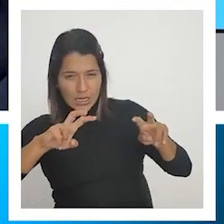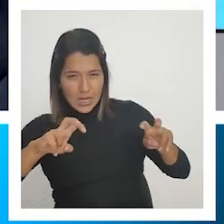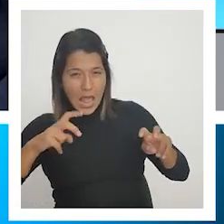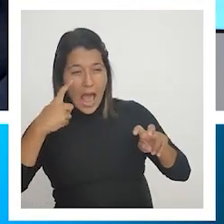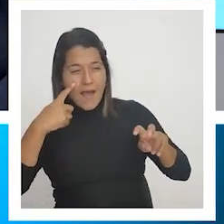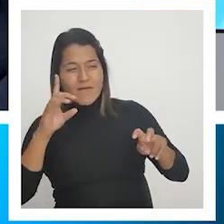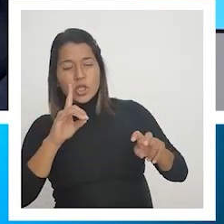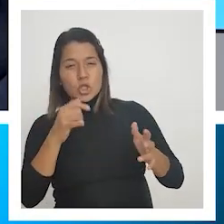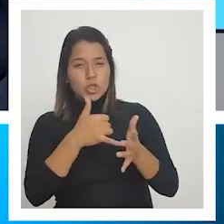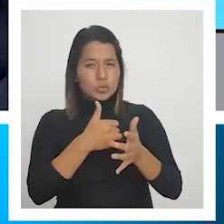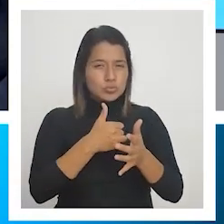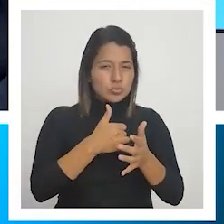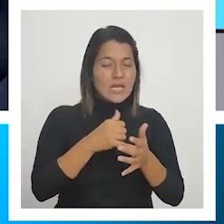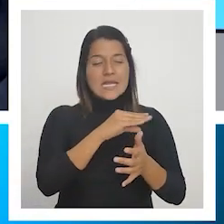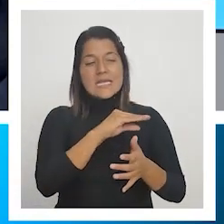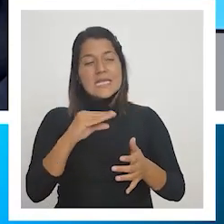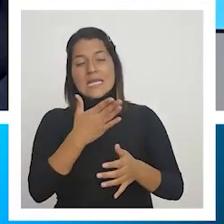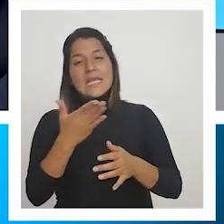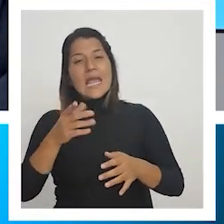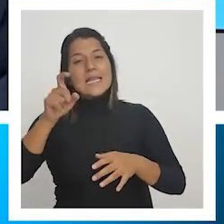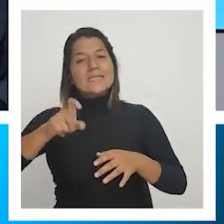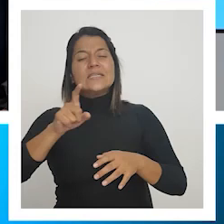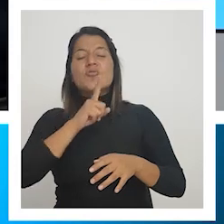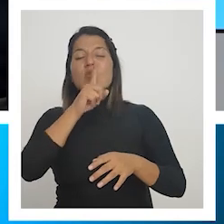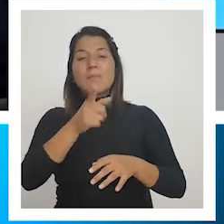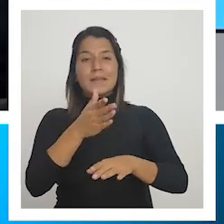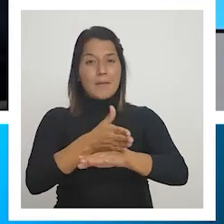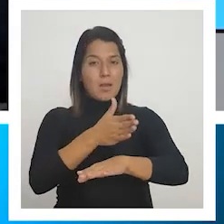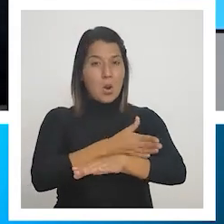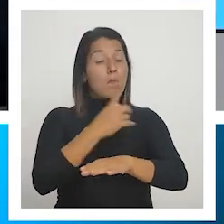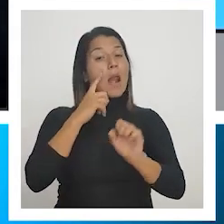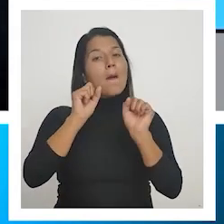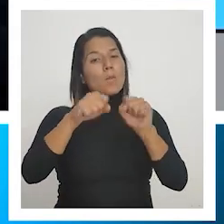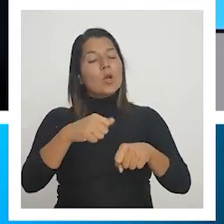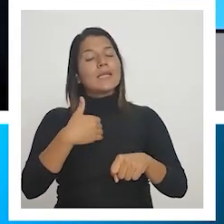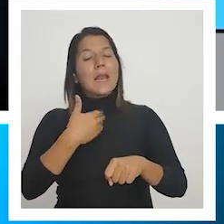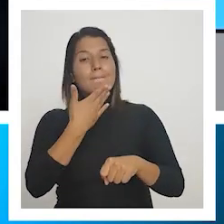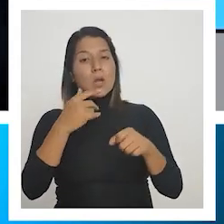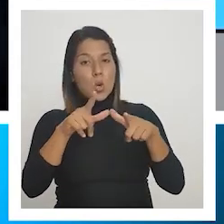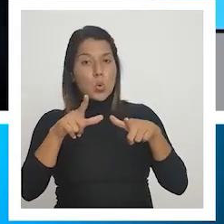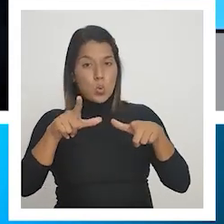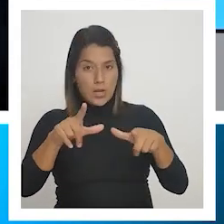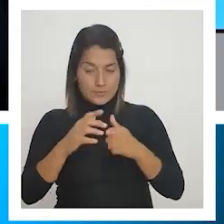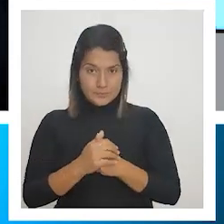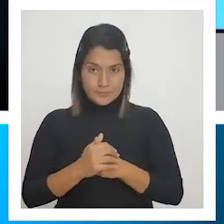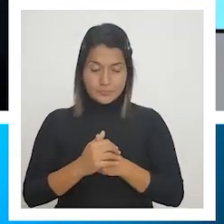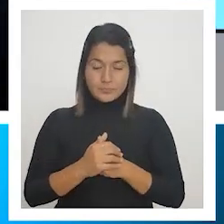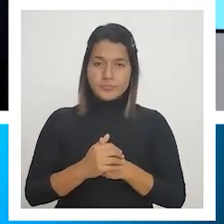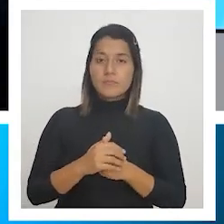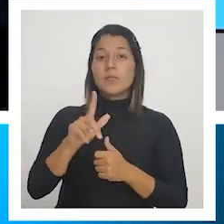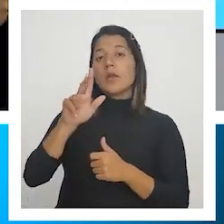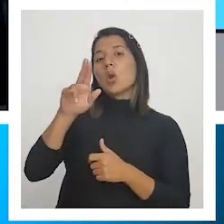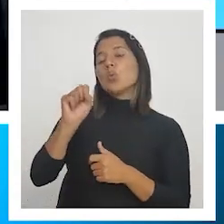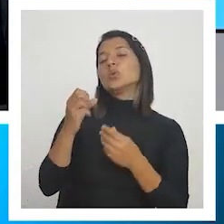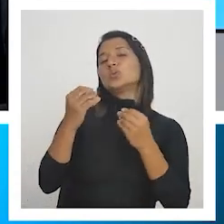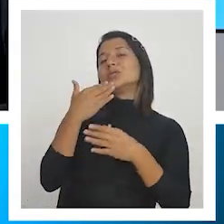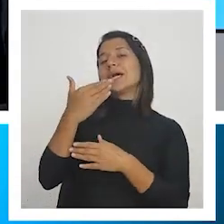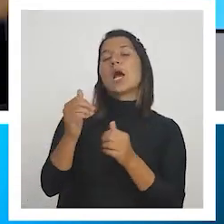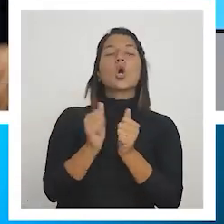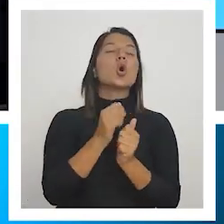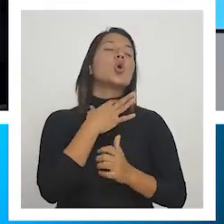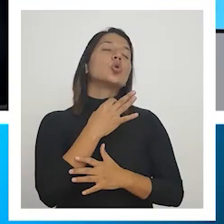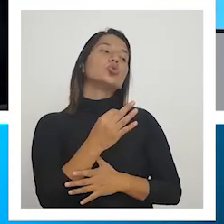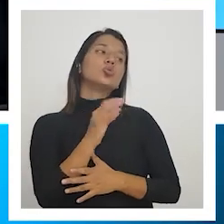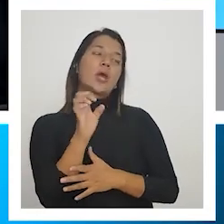necesita realmente mejorar para posicionarse de mejor forma en el mercado. Don Luis, muchísimas gracias. Con todo gusto, Eric. Y es que el tiempo se nos va así en